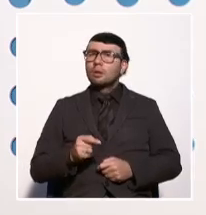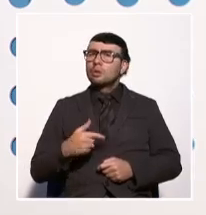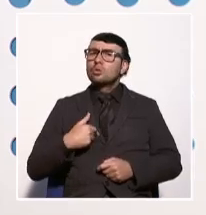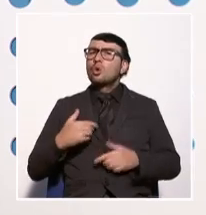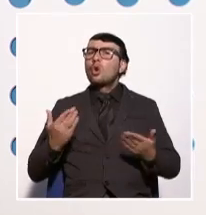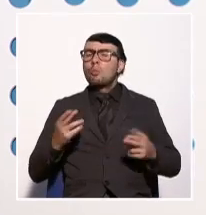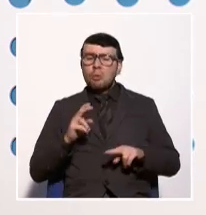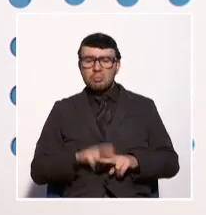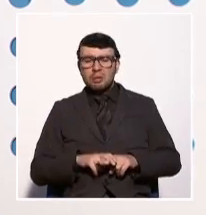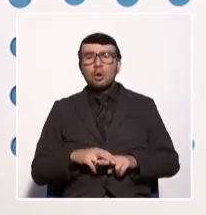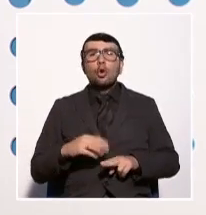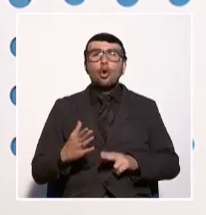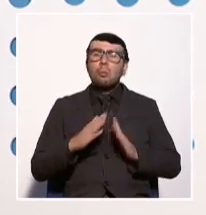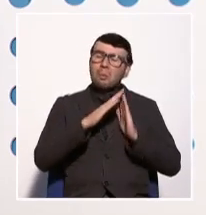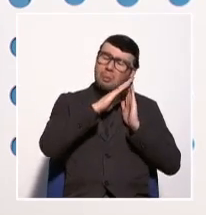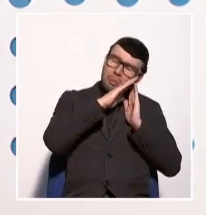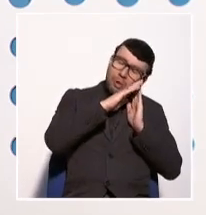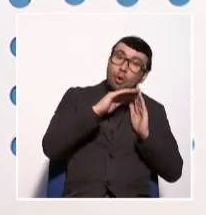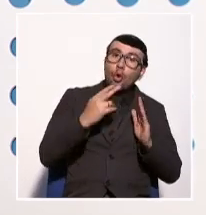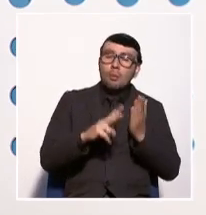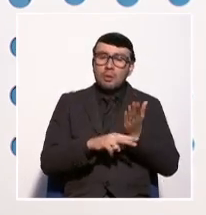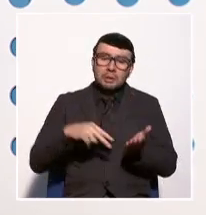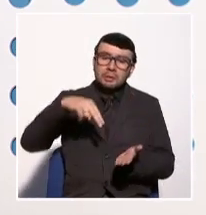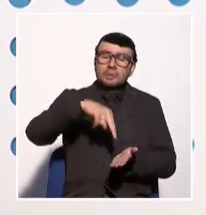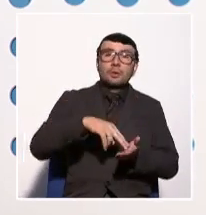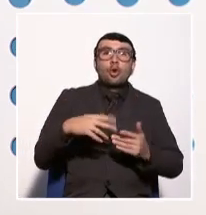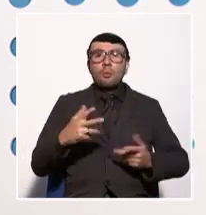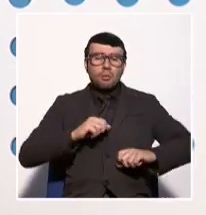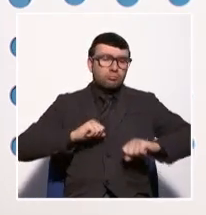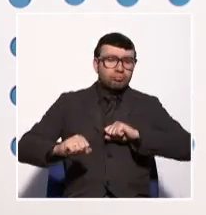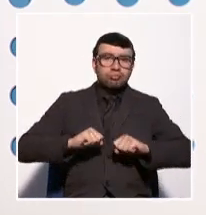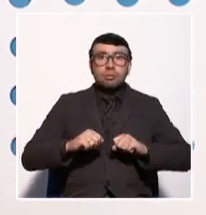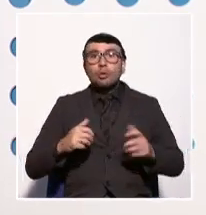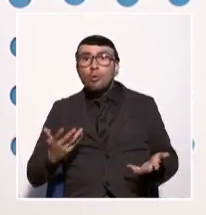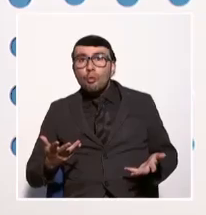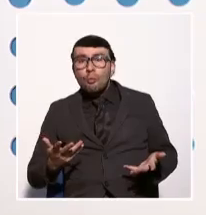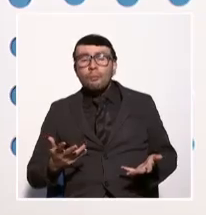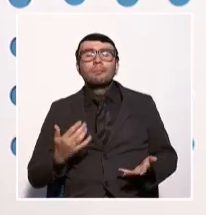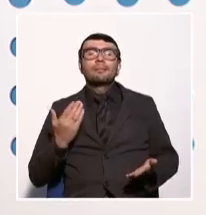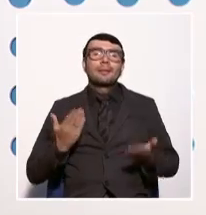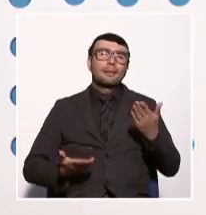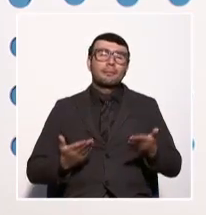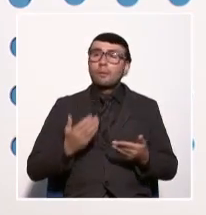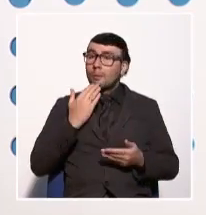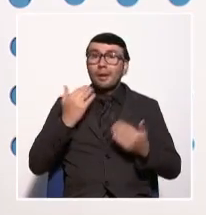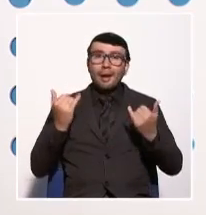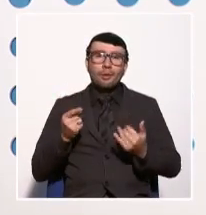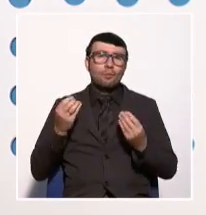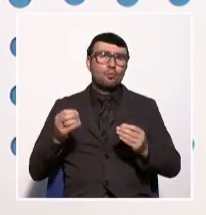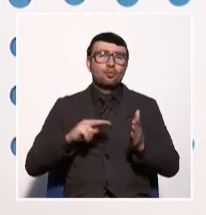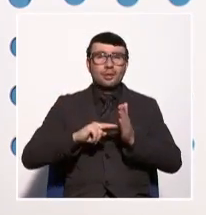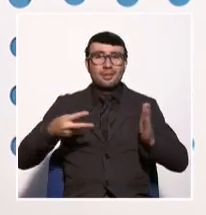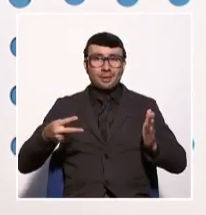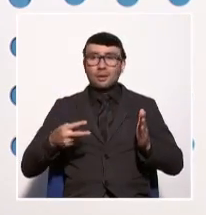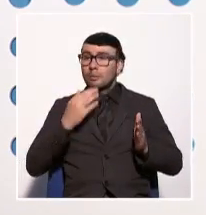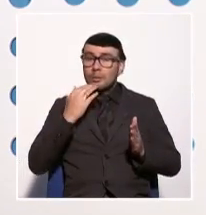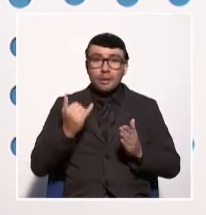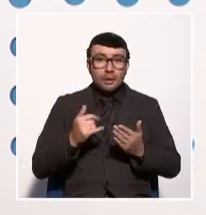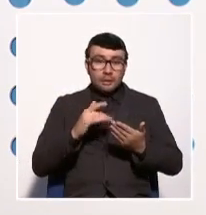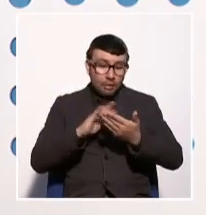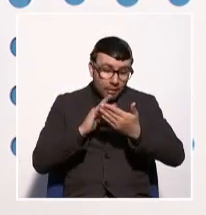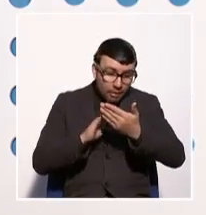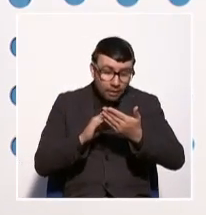siento como me acuesto cómo me levanto cómo me muevo y sobre todo ahora con la tecnología del chat